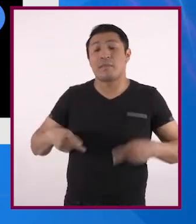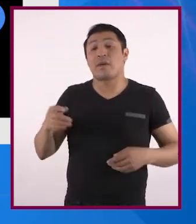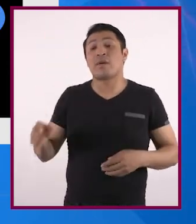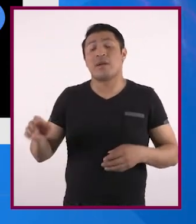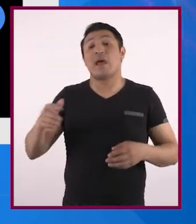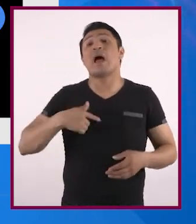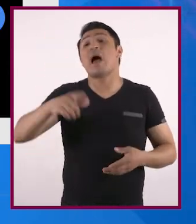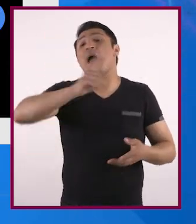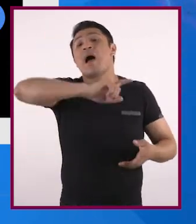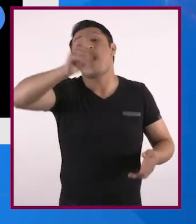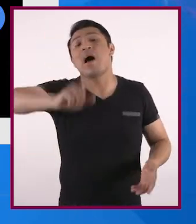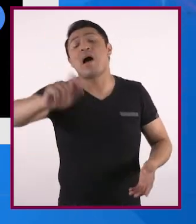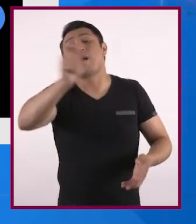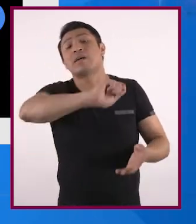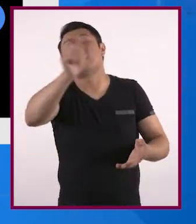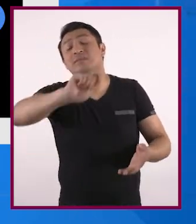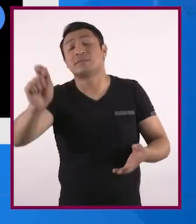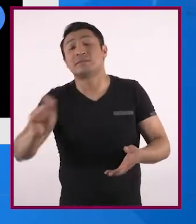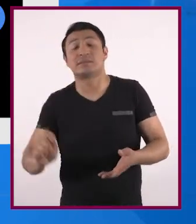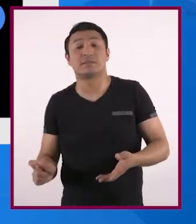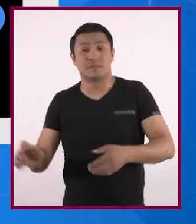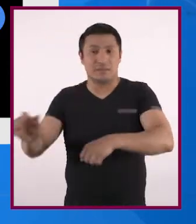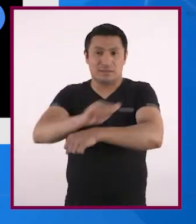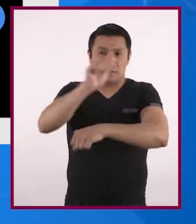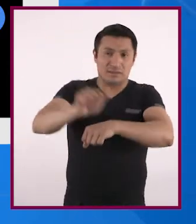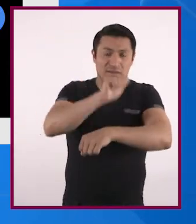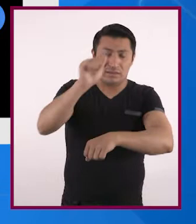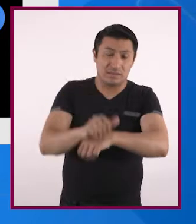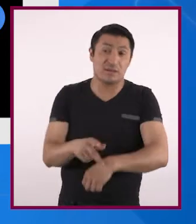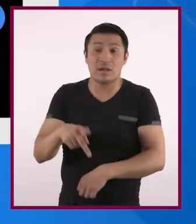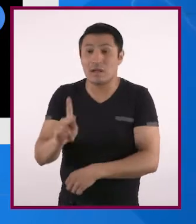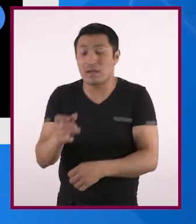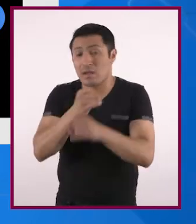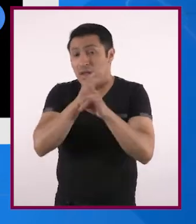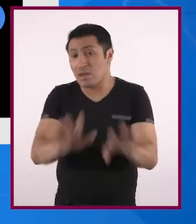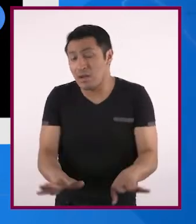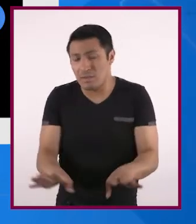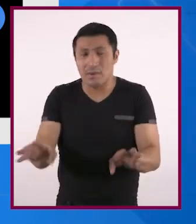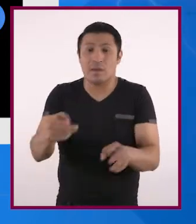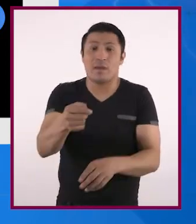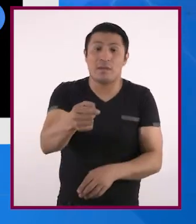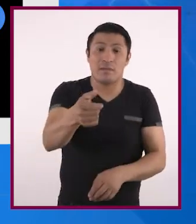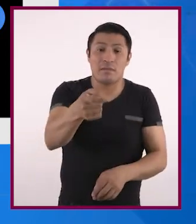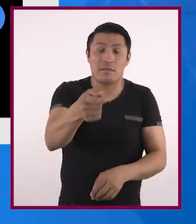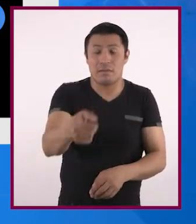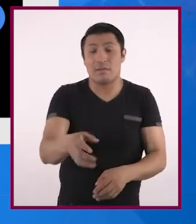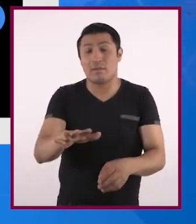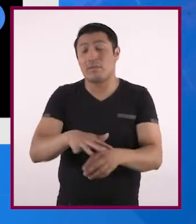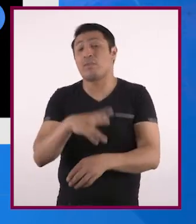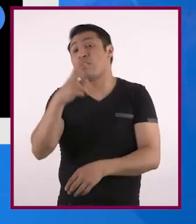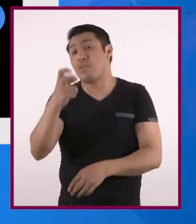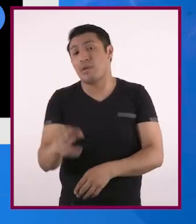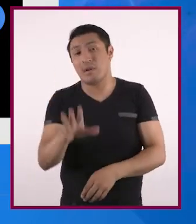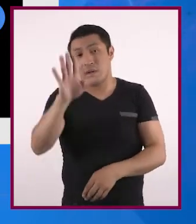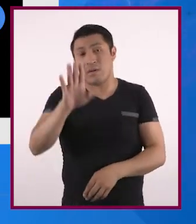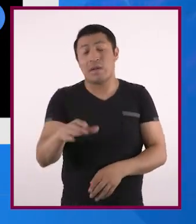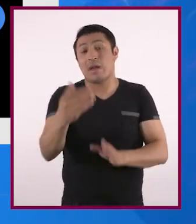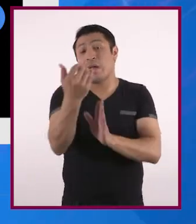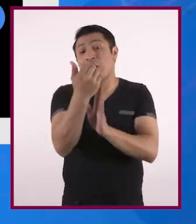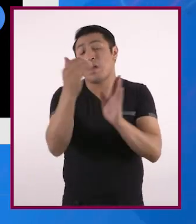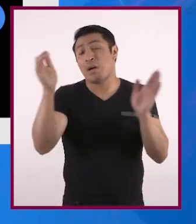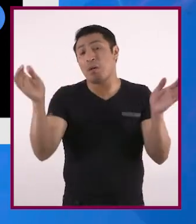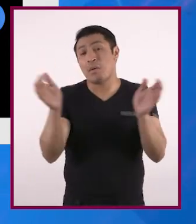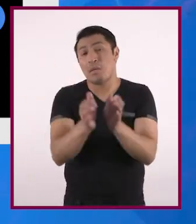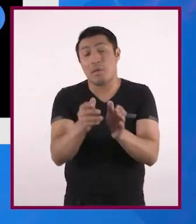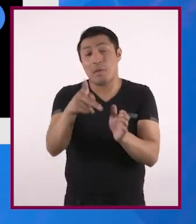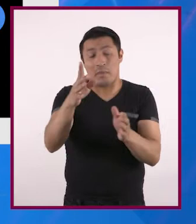el parabrisas, pero realmente la información cuantitativa es pobre, por eso da la impresión de que es menor, pero en realidad no es tan